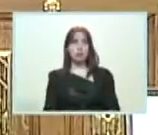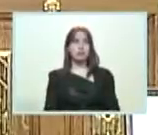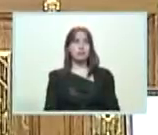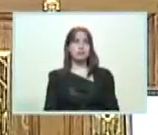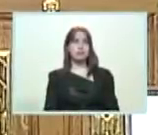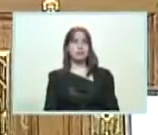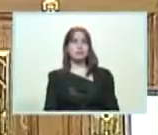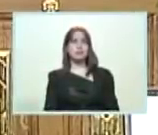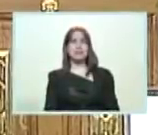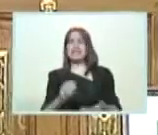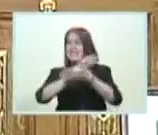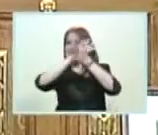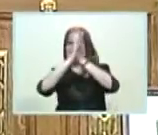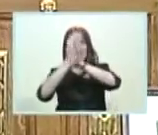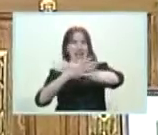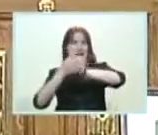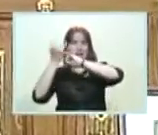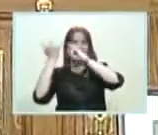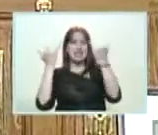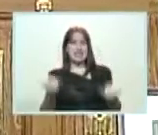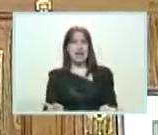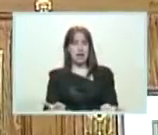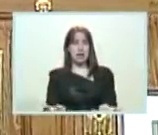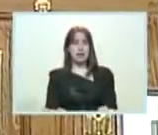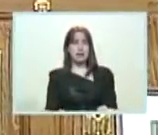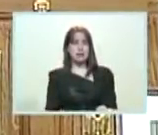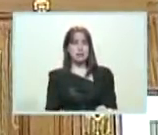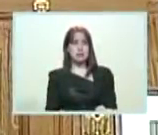y que se acaben definitivamente.